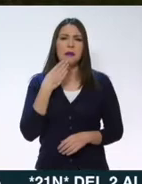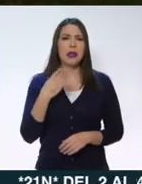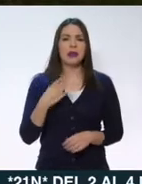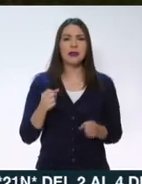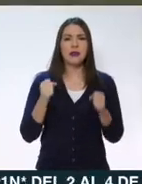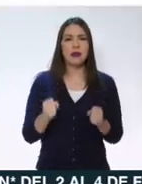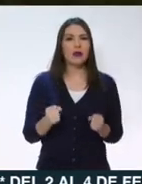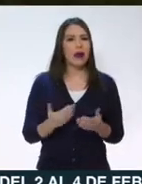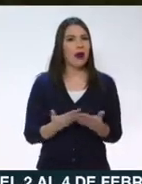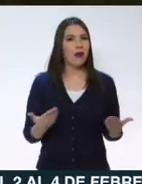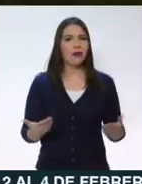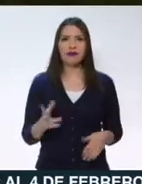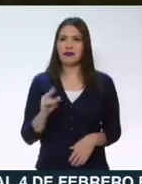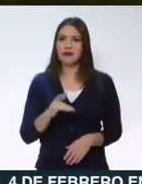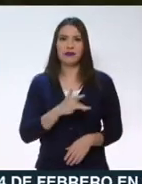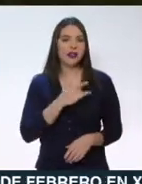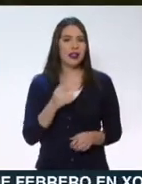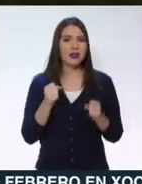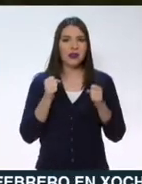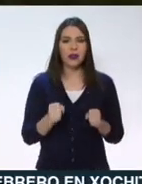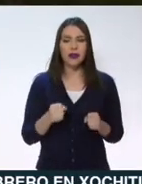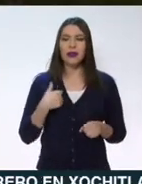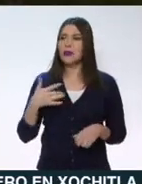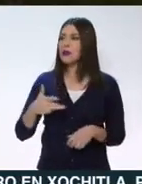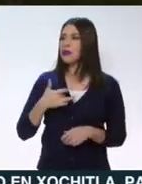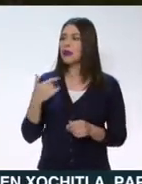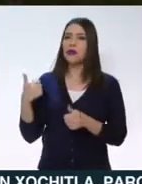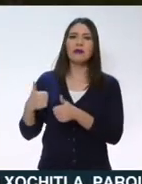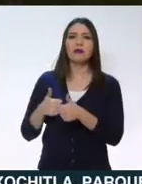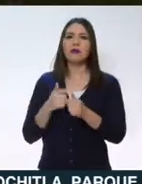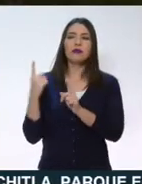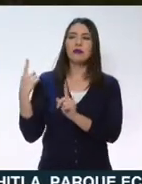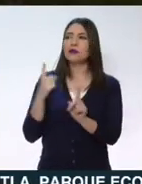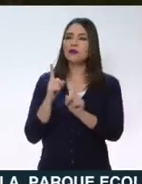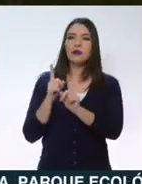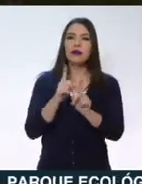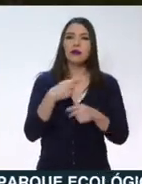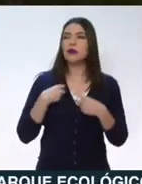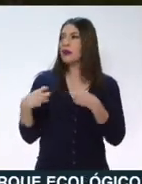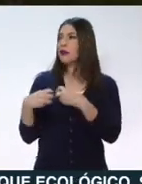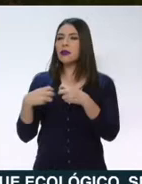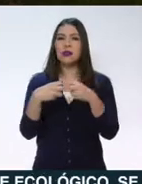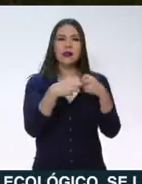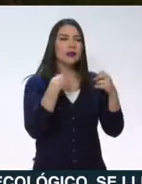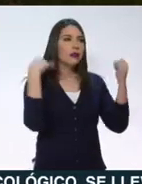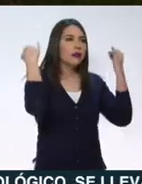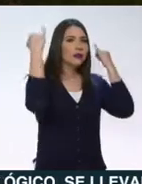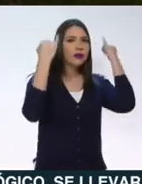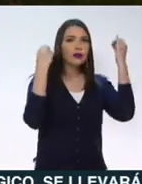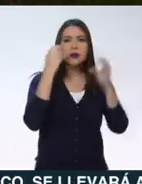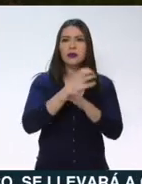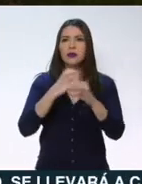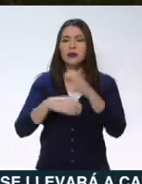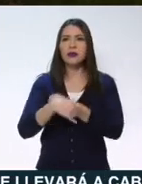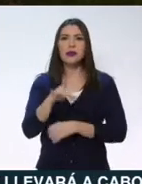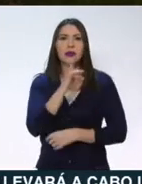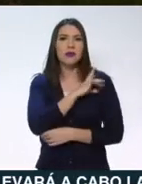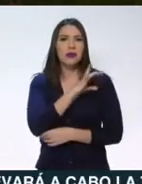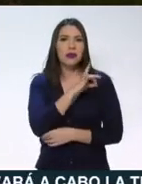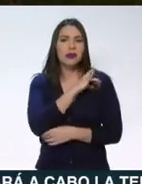segura. Ahora ya no. Me siento seguida, la paranoia me invade y no sé, comienzo a hacerme